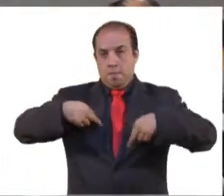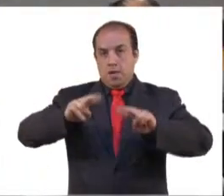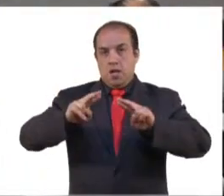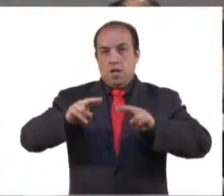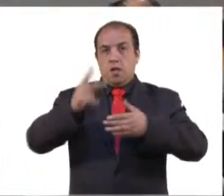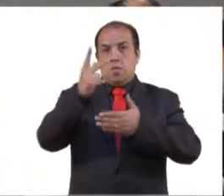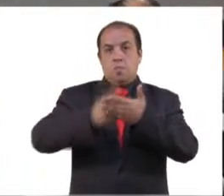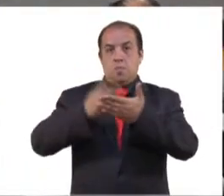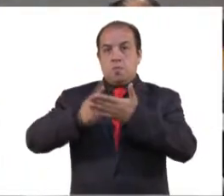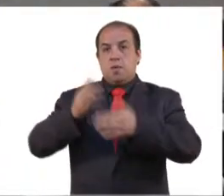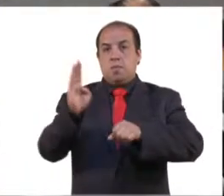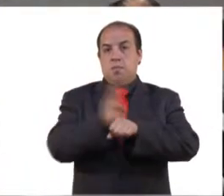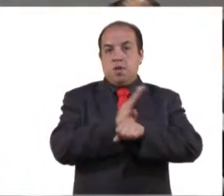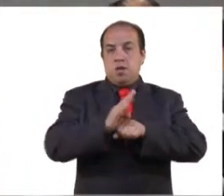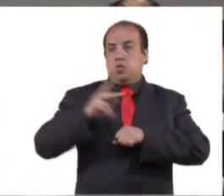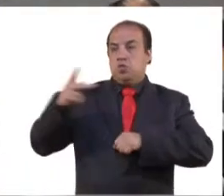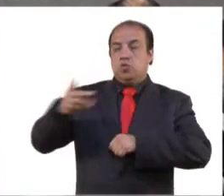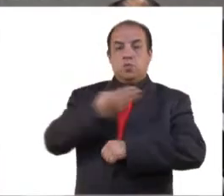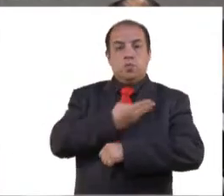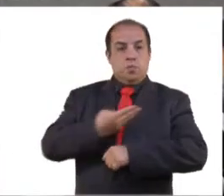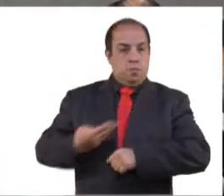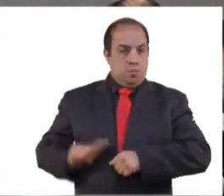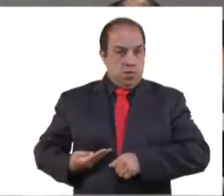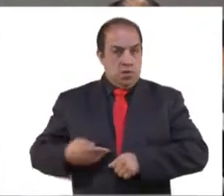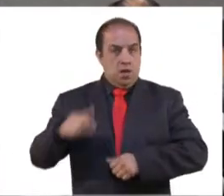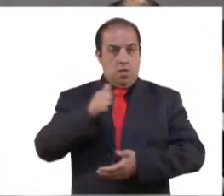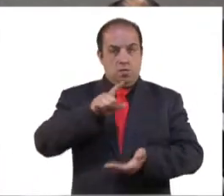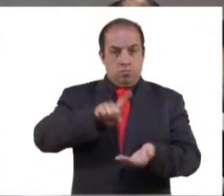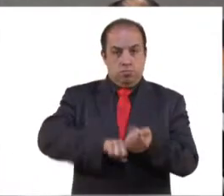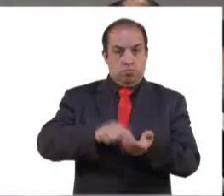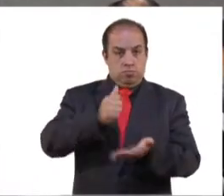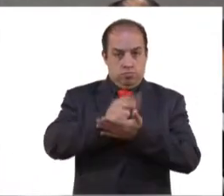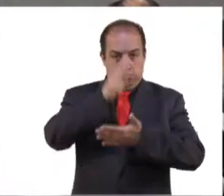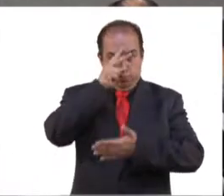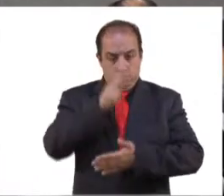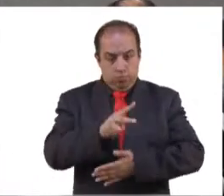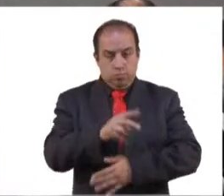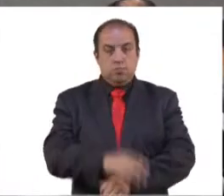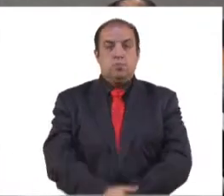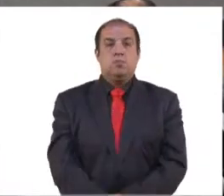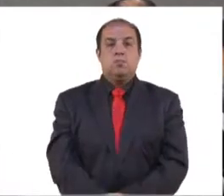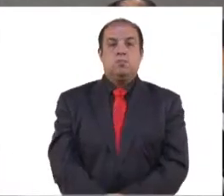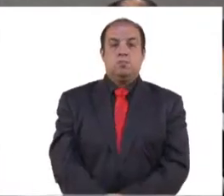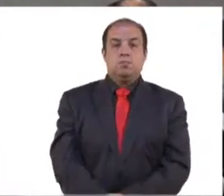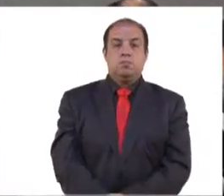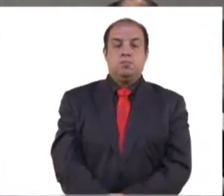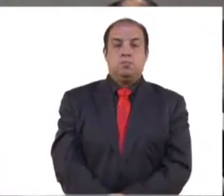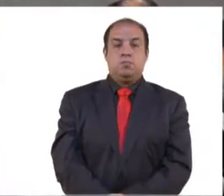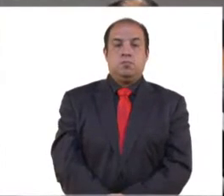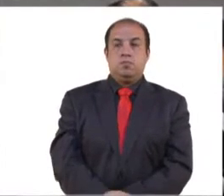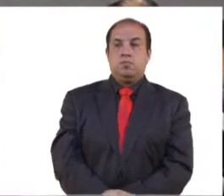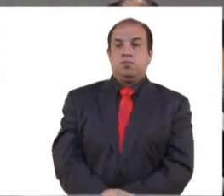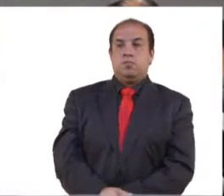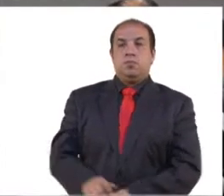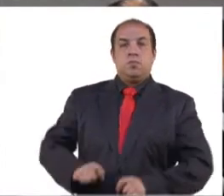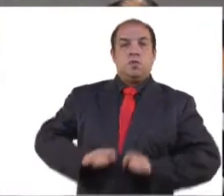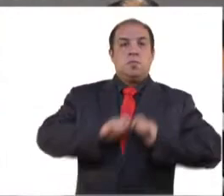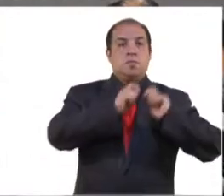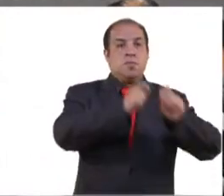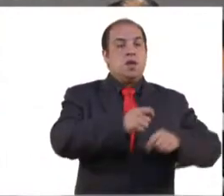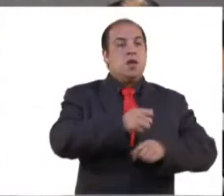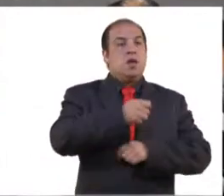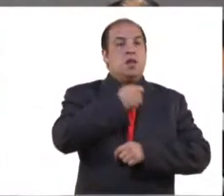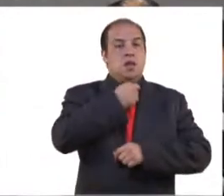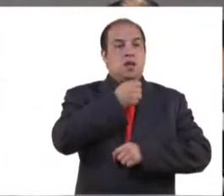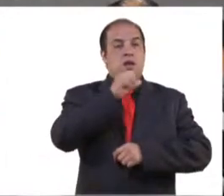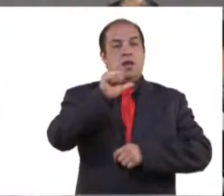de los programas de bienestar del presidente de la República en la Ciudad de México. Entonces, le voy a pasar el micrófono a Ariadna Montiel, la secretaria de